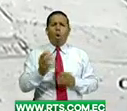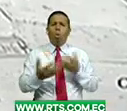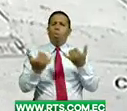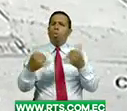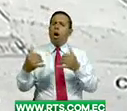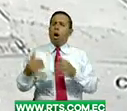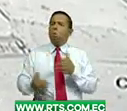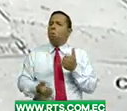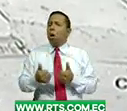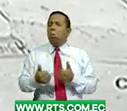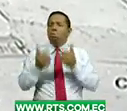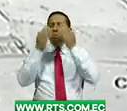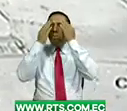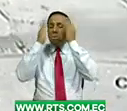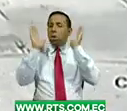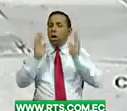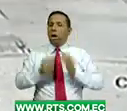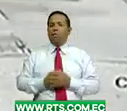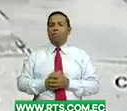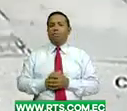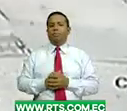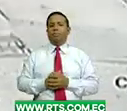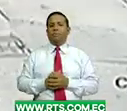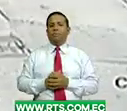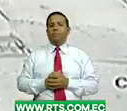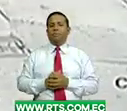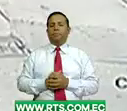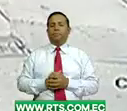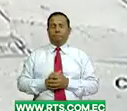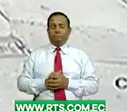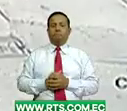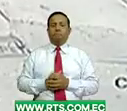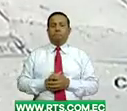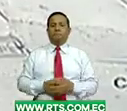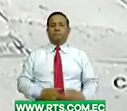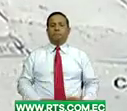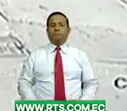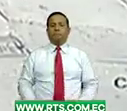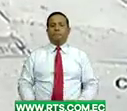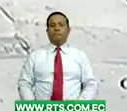Informó José Morales.